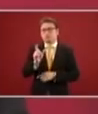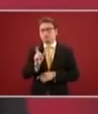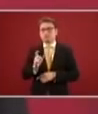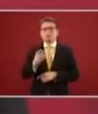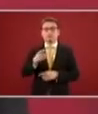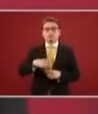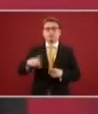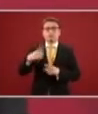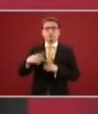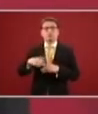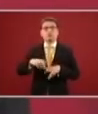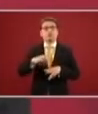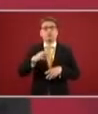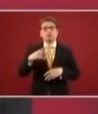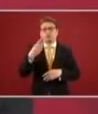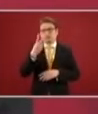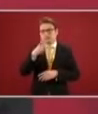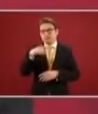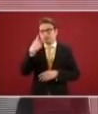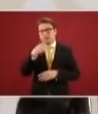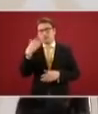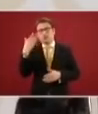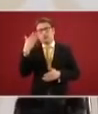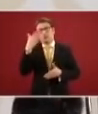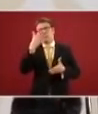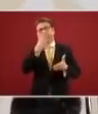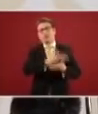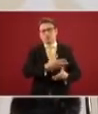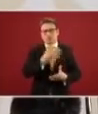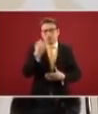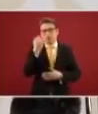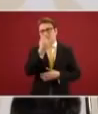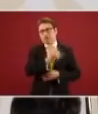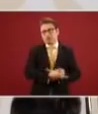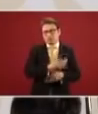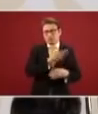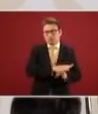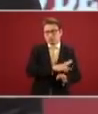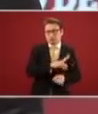alargando, alargando. Y bueno, si no fuera por